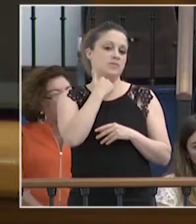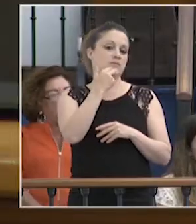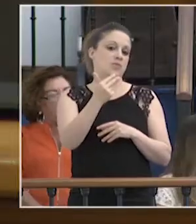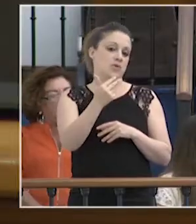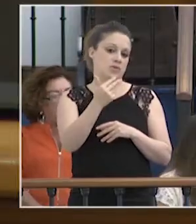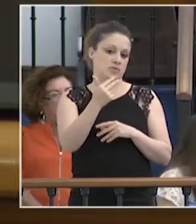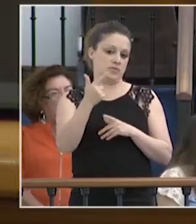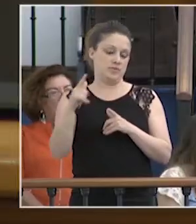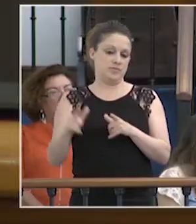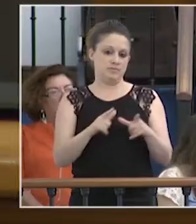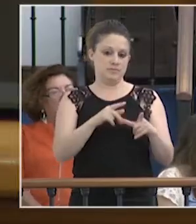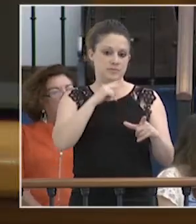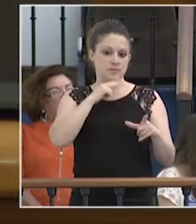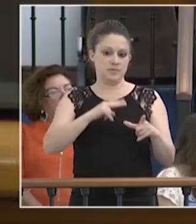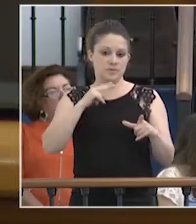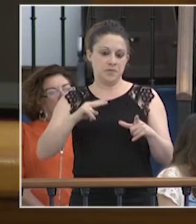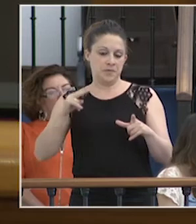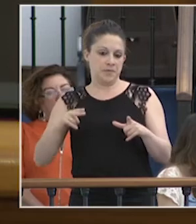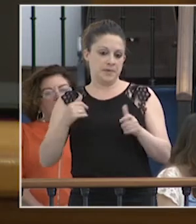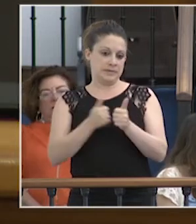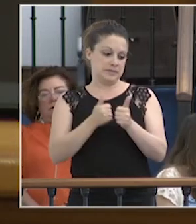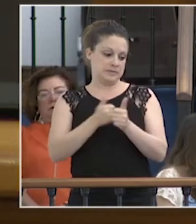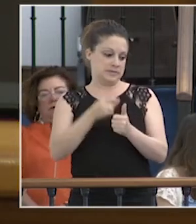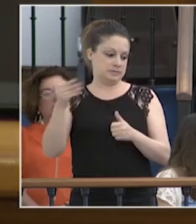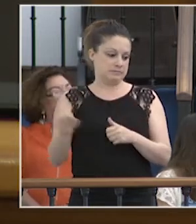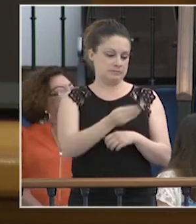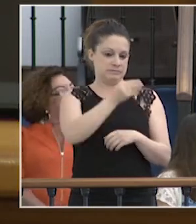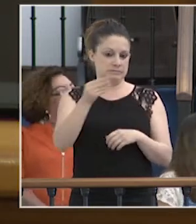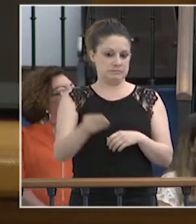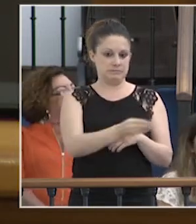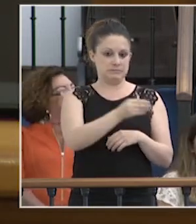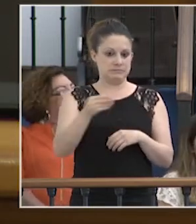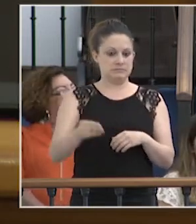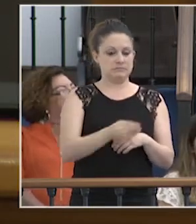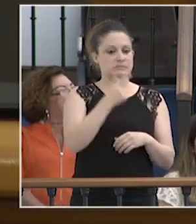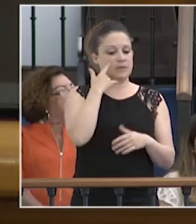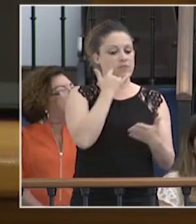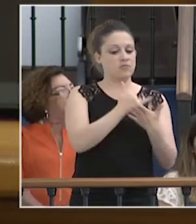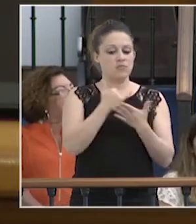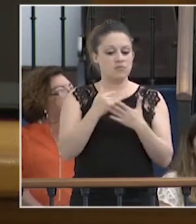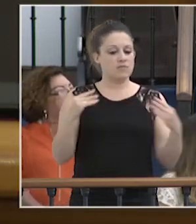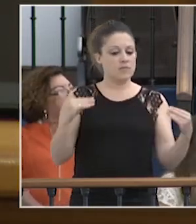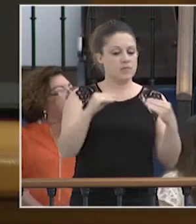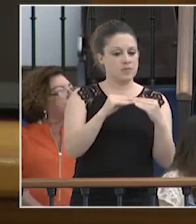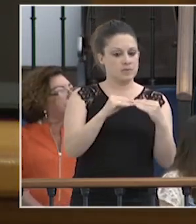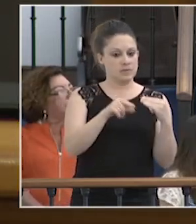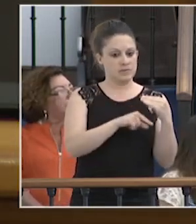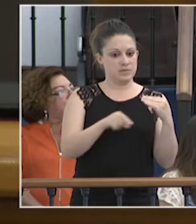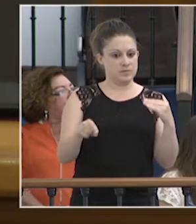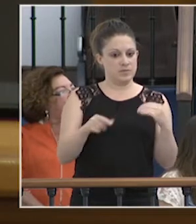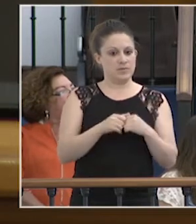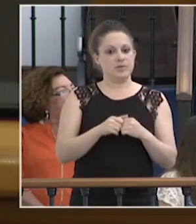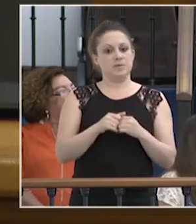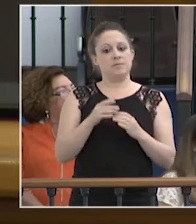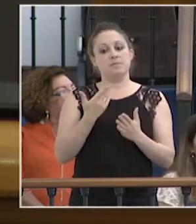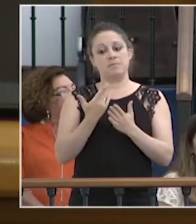Entregándola seguidamente a la señora secretaria, doña María Roldán García, para su comprobación. Ruego asimismo que la otra secretaria,